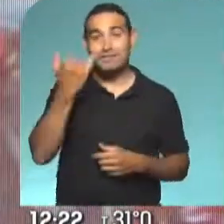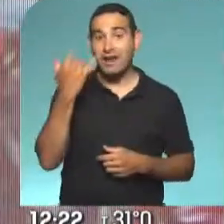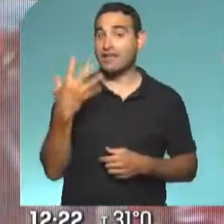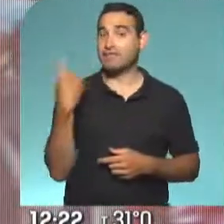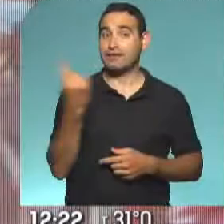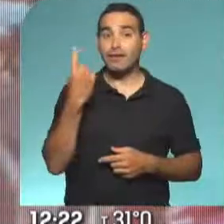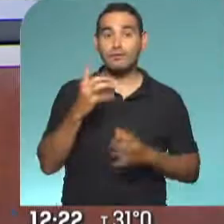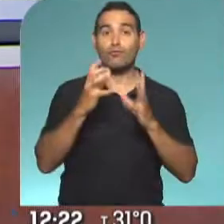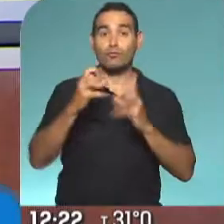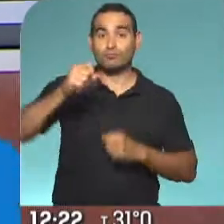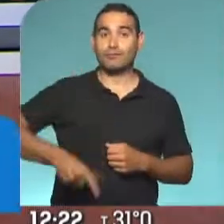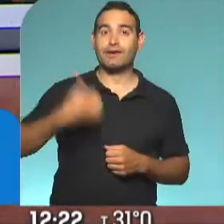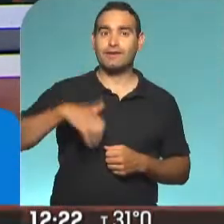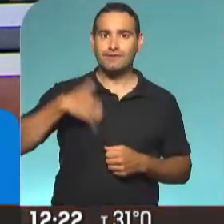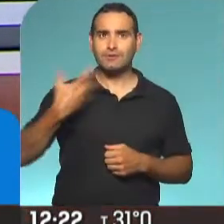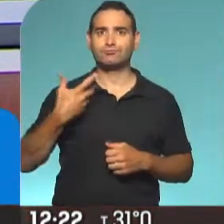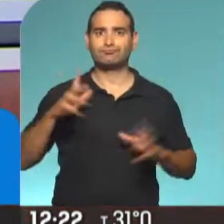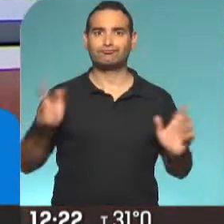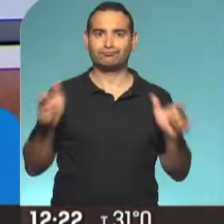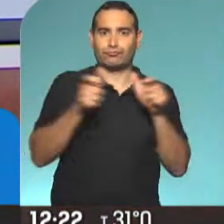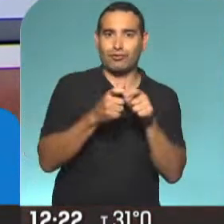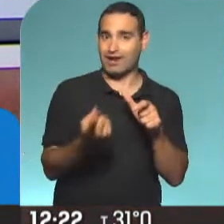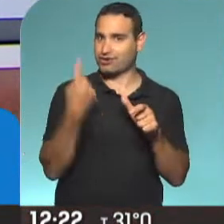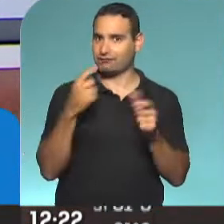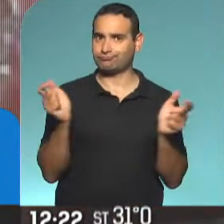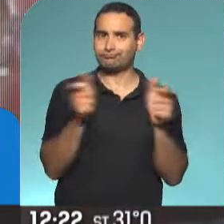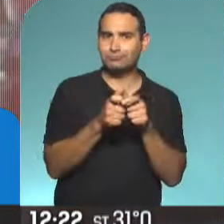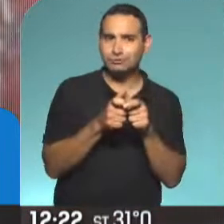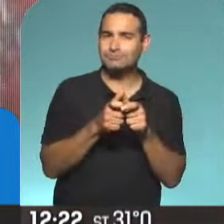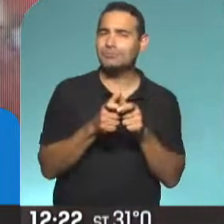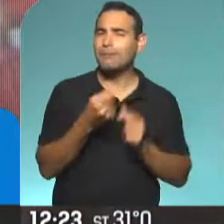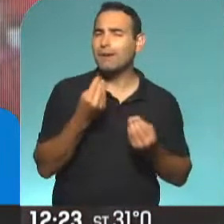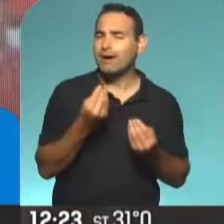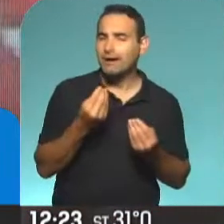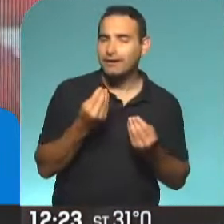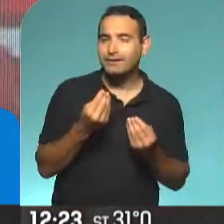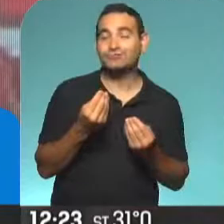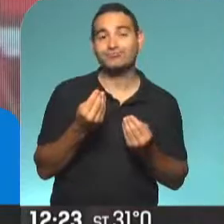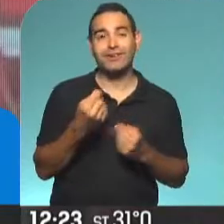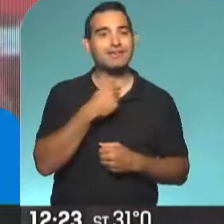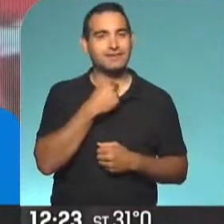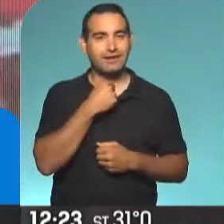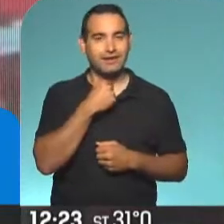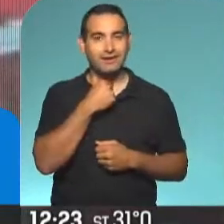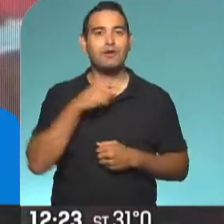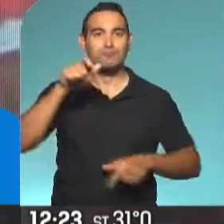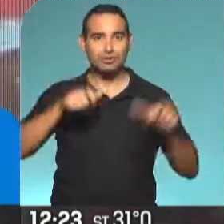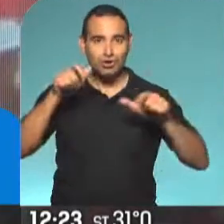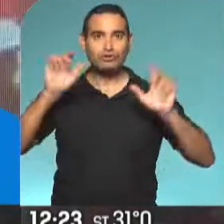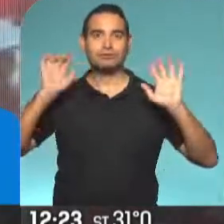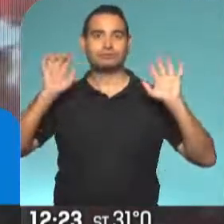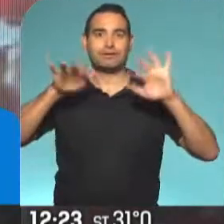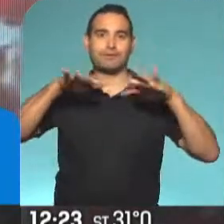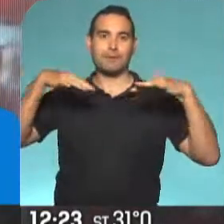fútbol argentino se juntaron en el día de ayer. ¿Cuál es la intención? Es que vuelva la gente a la